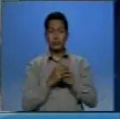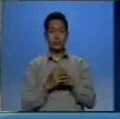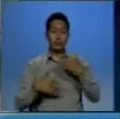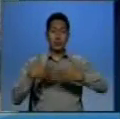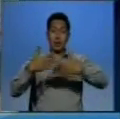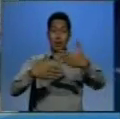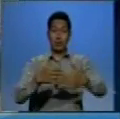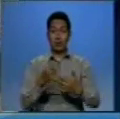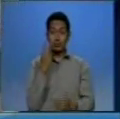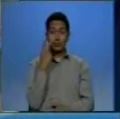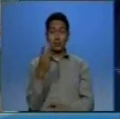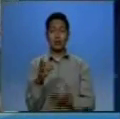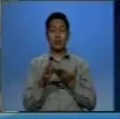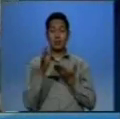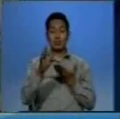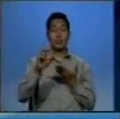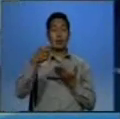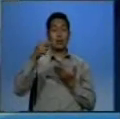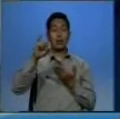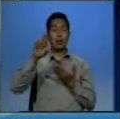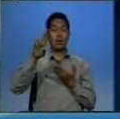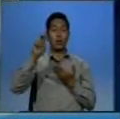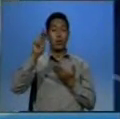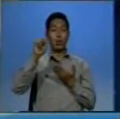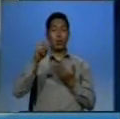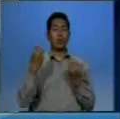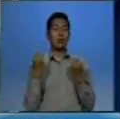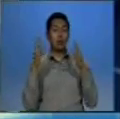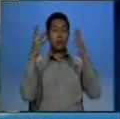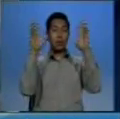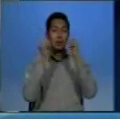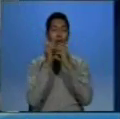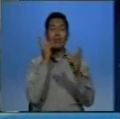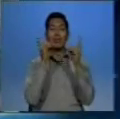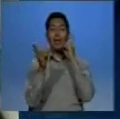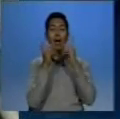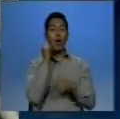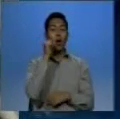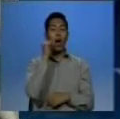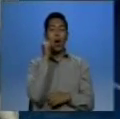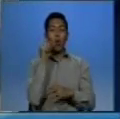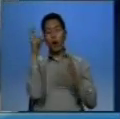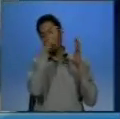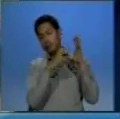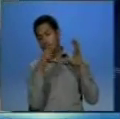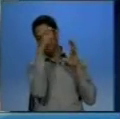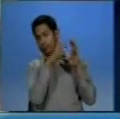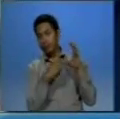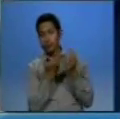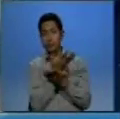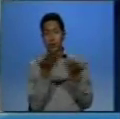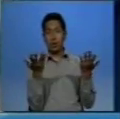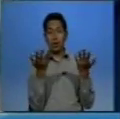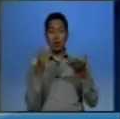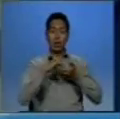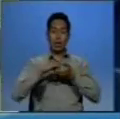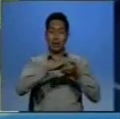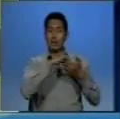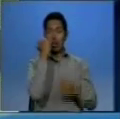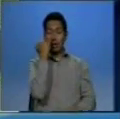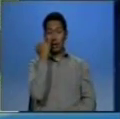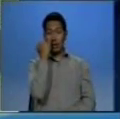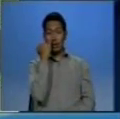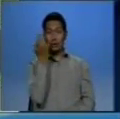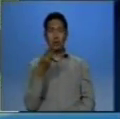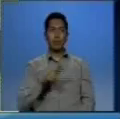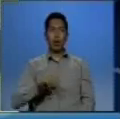en Girón, provincia de La Suay, en un evento denominado Diálogo sobre el Agua y la Minería, organizado por la Ecuarunari. Después apareció con